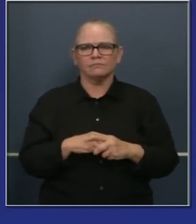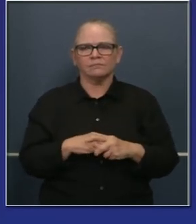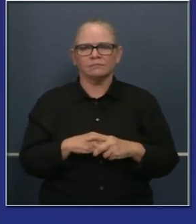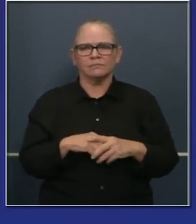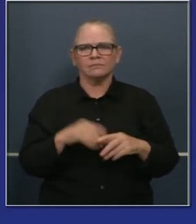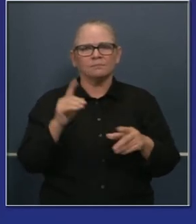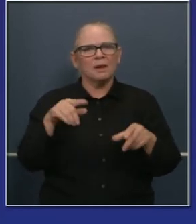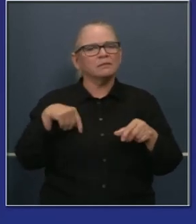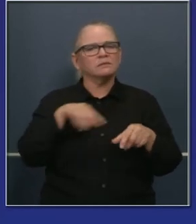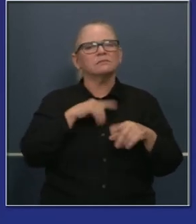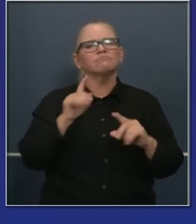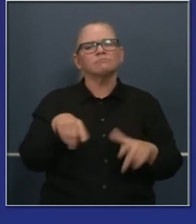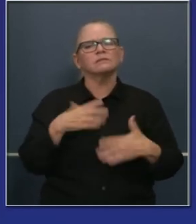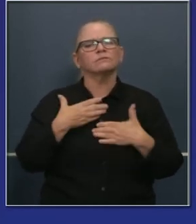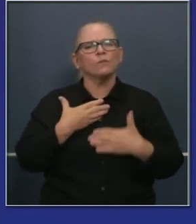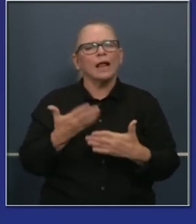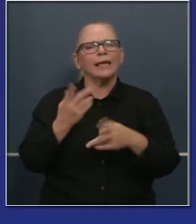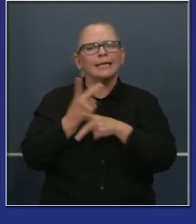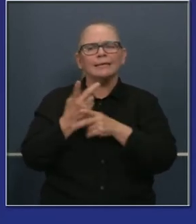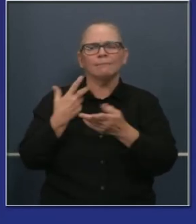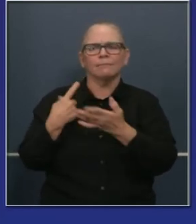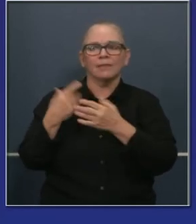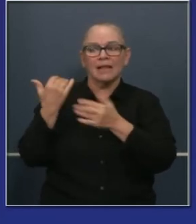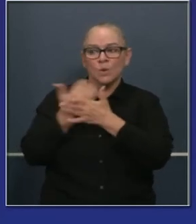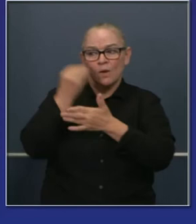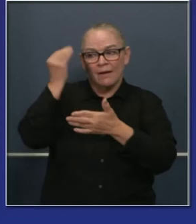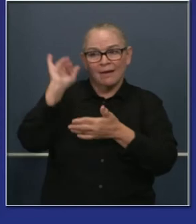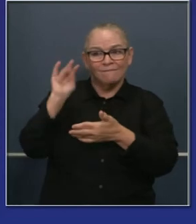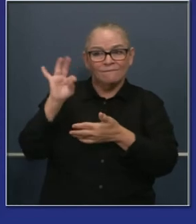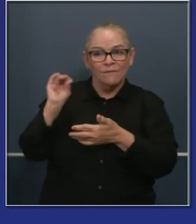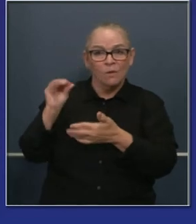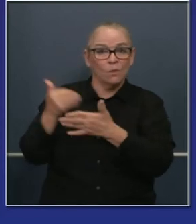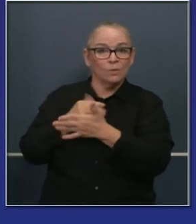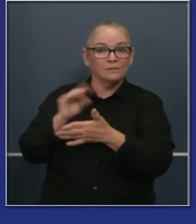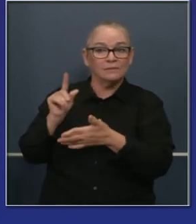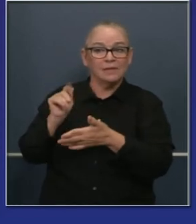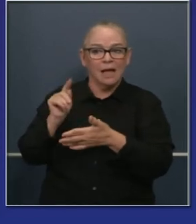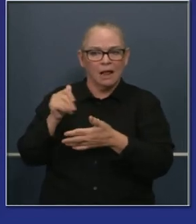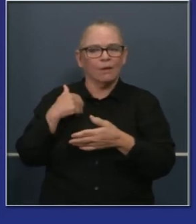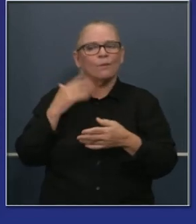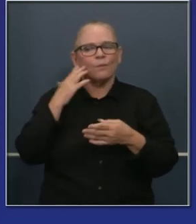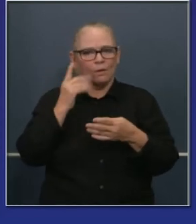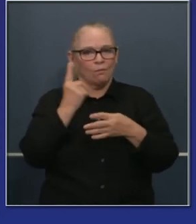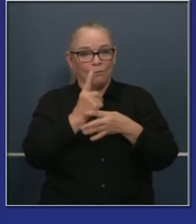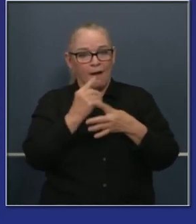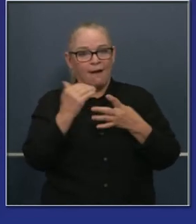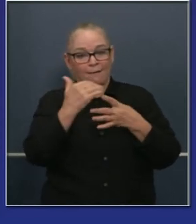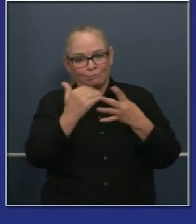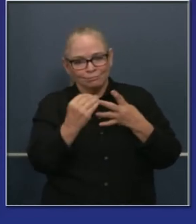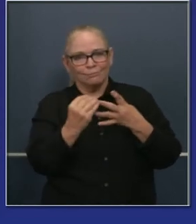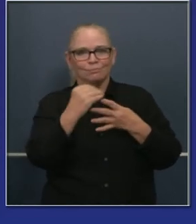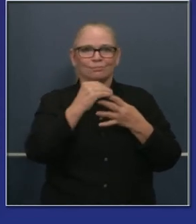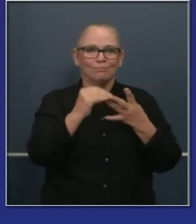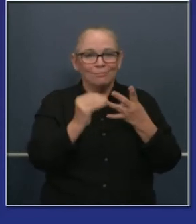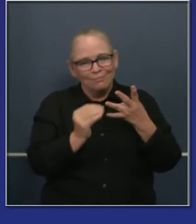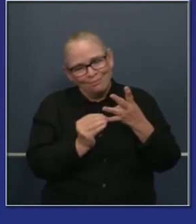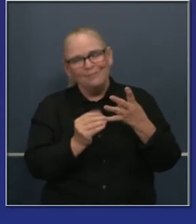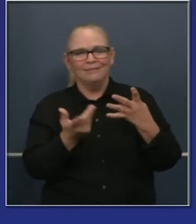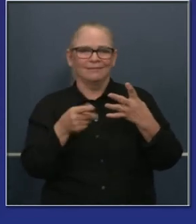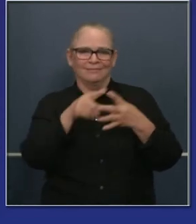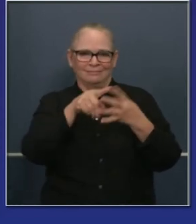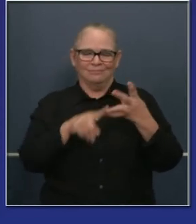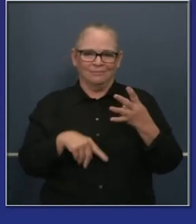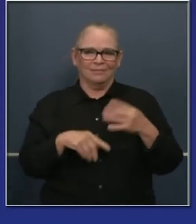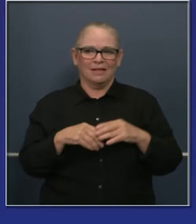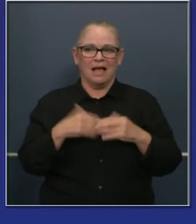la disponibilidad de lidiar con nueva edad de nueva información y nuevos hechos que se presentarán ante